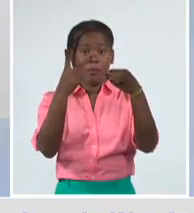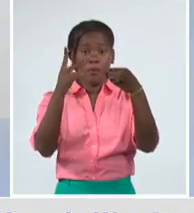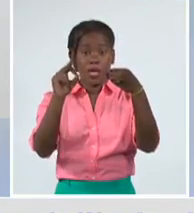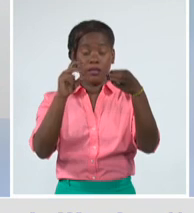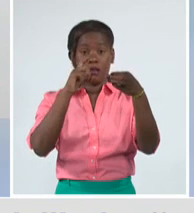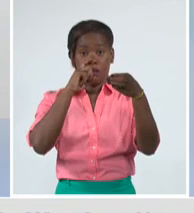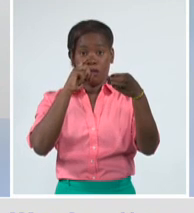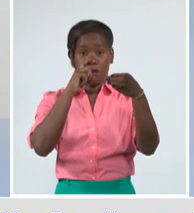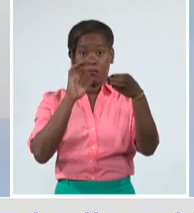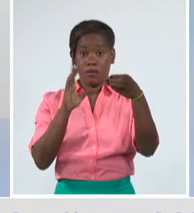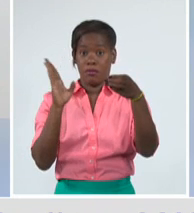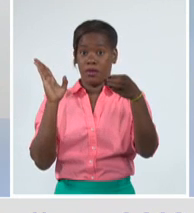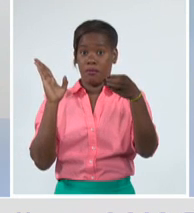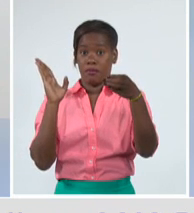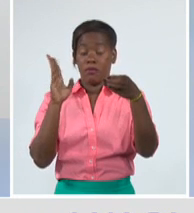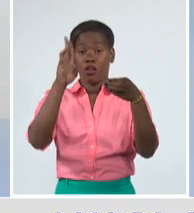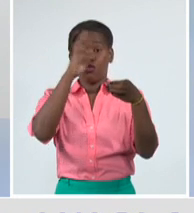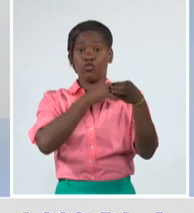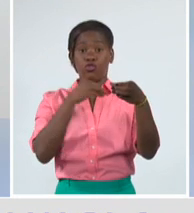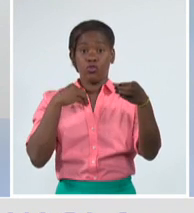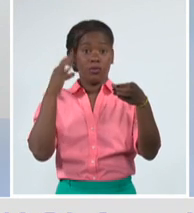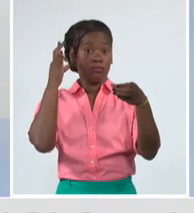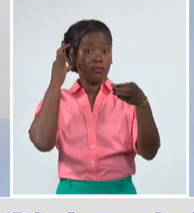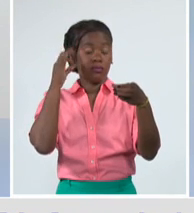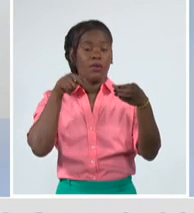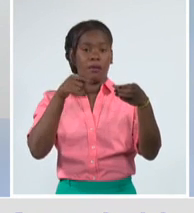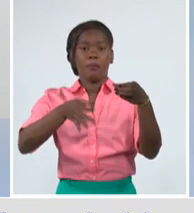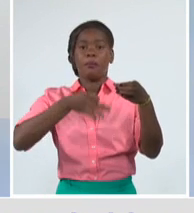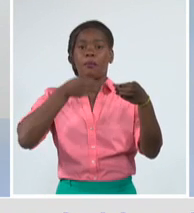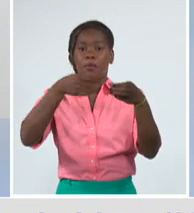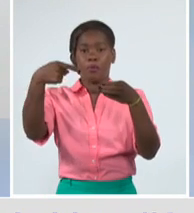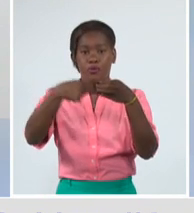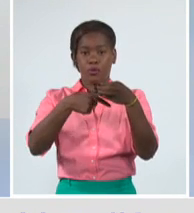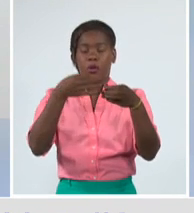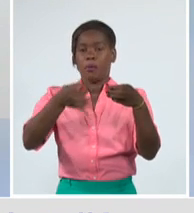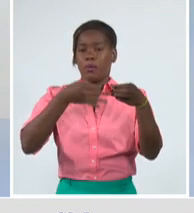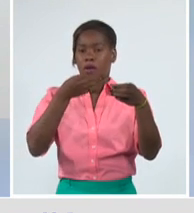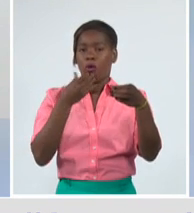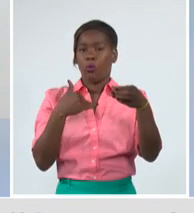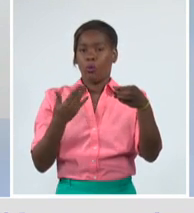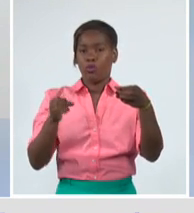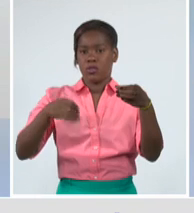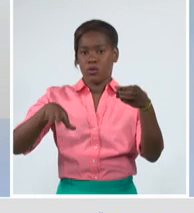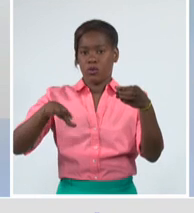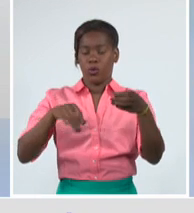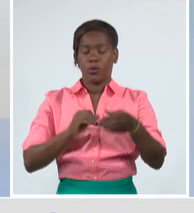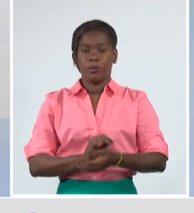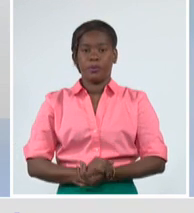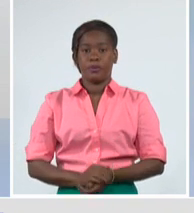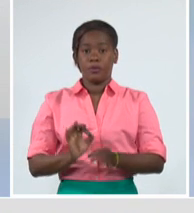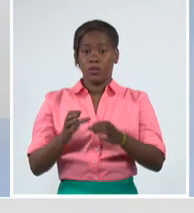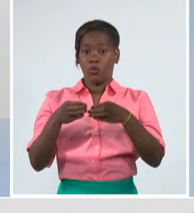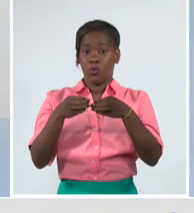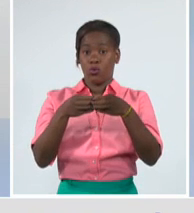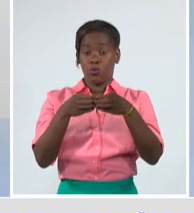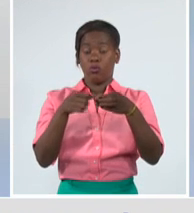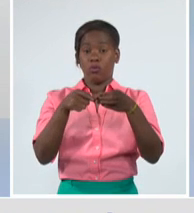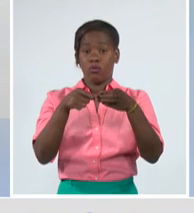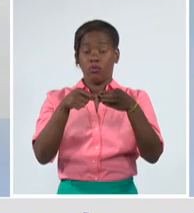profesora Lisset va a profundizar en esto, se mantienen cifras muy elevadas. Menores de 20 años,